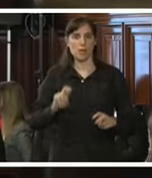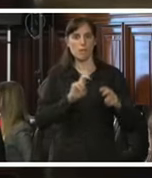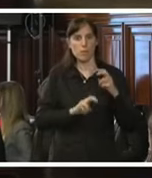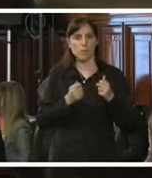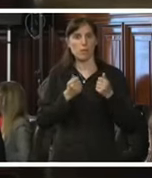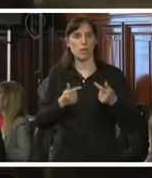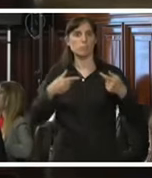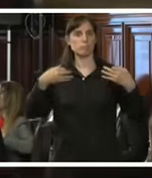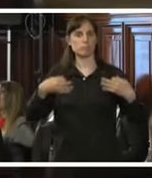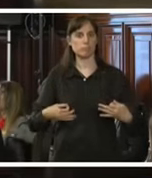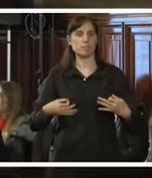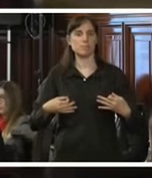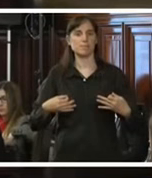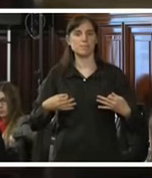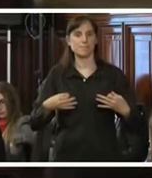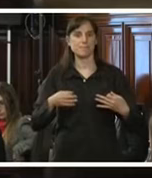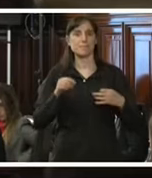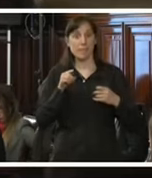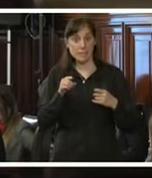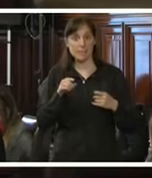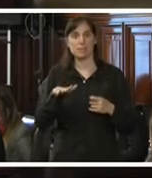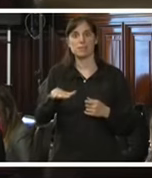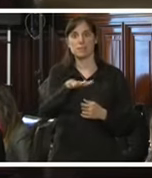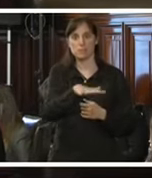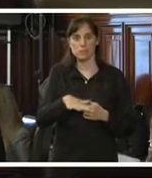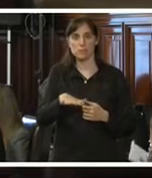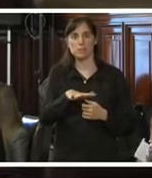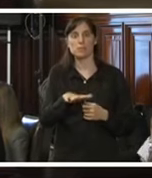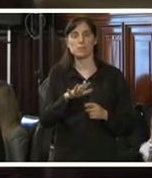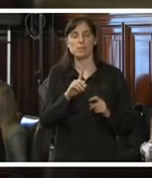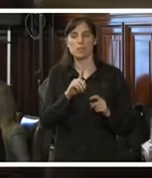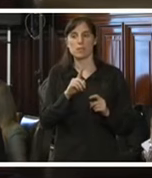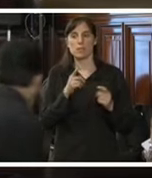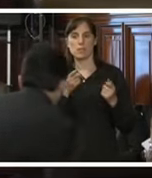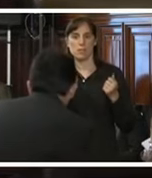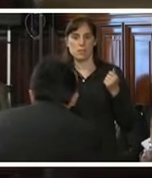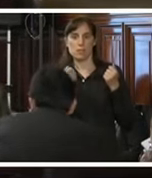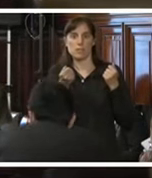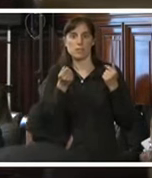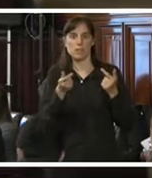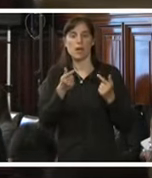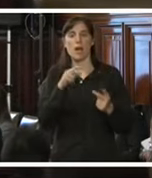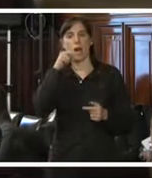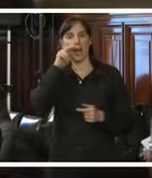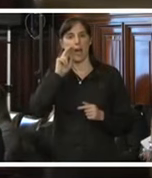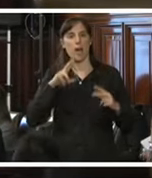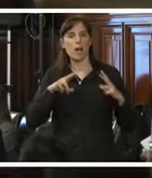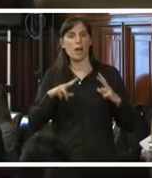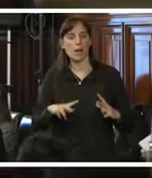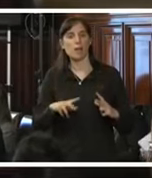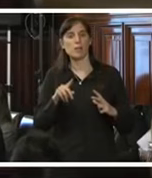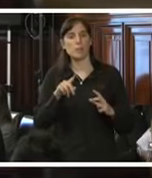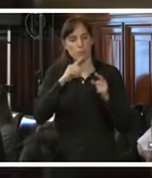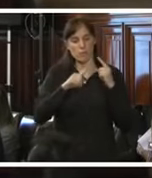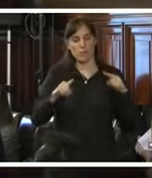eficiencia. En estos casos, es cuasi performativa la actitud que tienen muchos